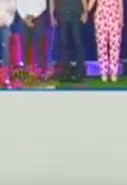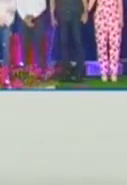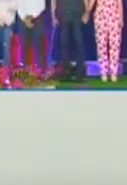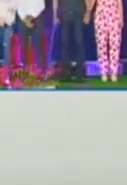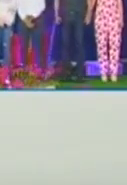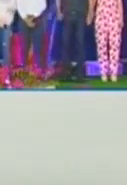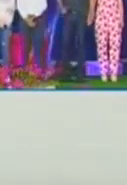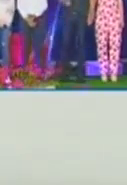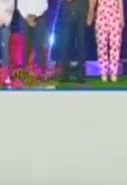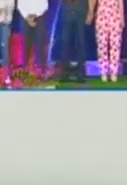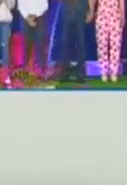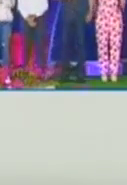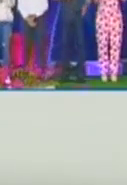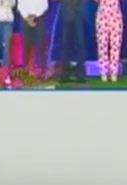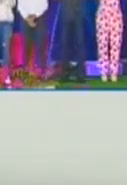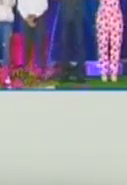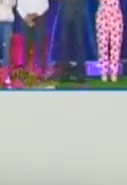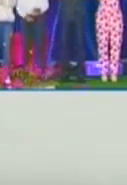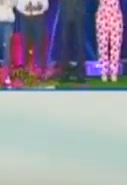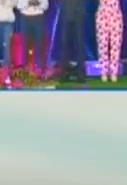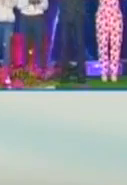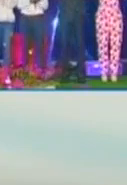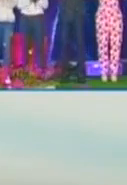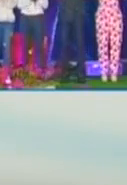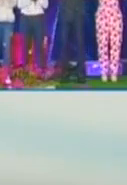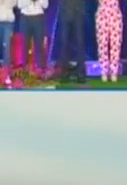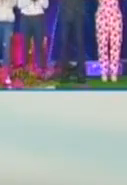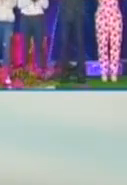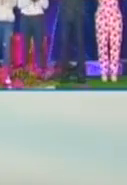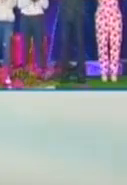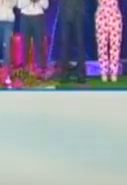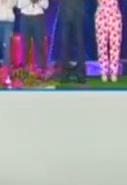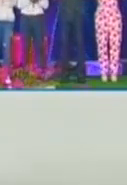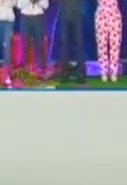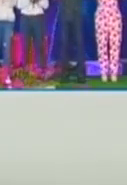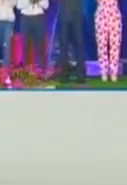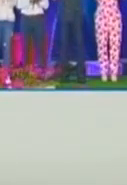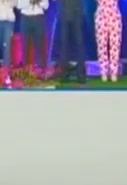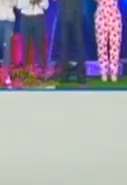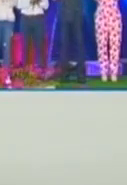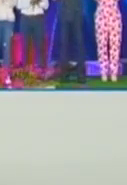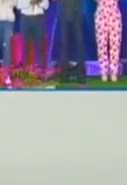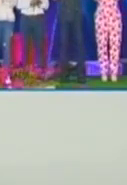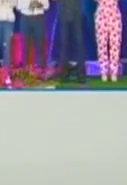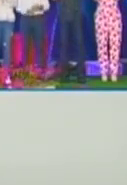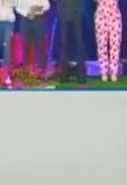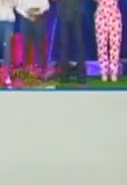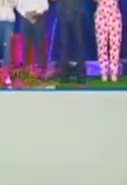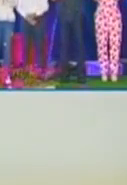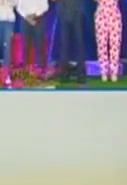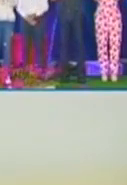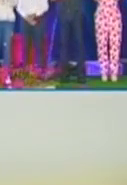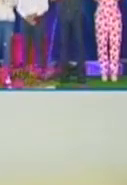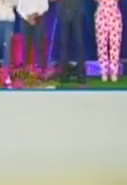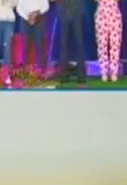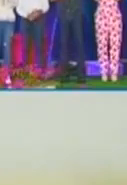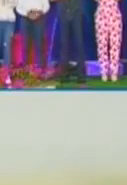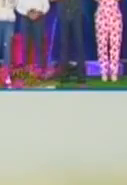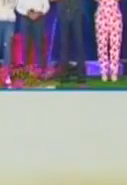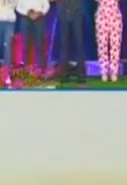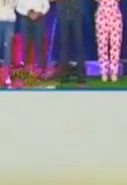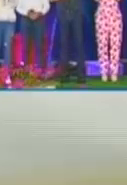Maracaibo, Maracaibo, Maracaibo. Allá está el gobernador Omar Prieto, el alcalde de Maracaibo,